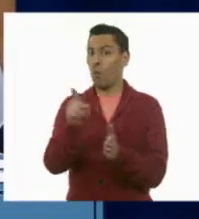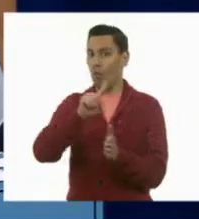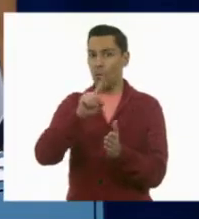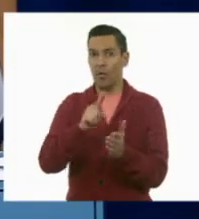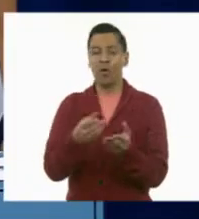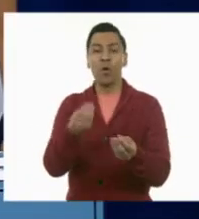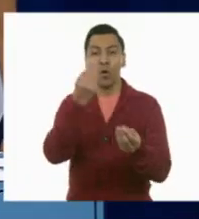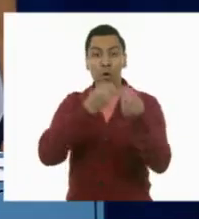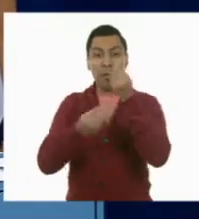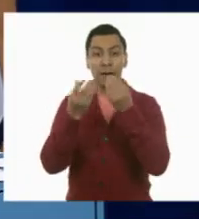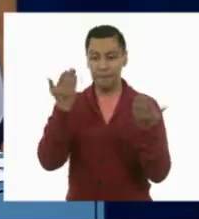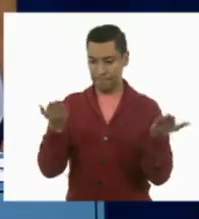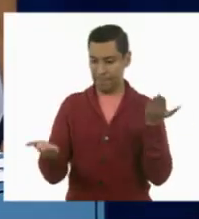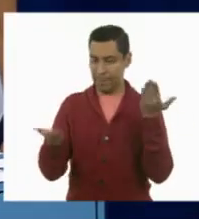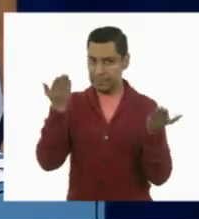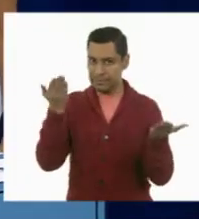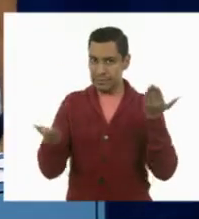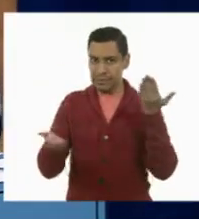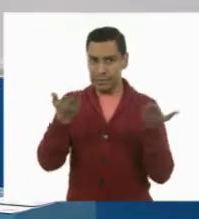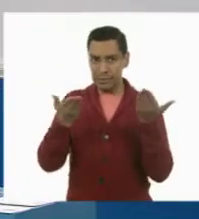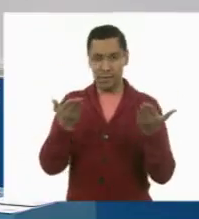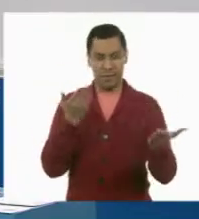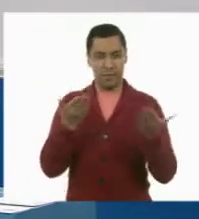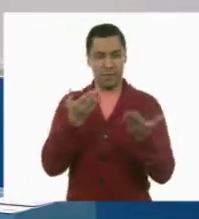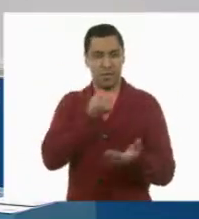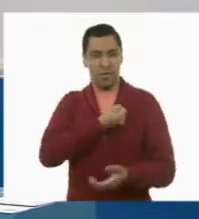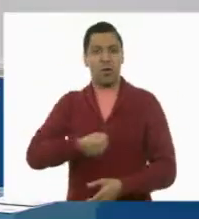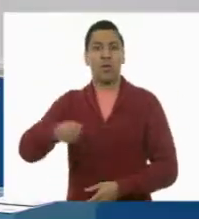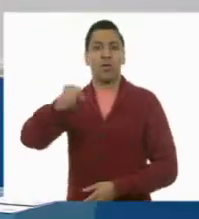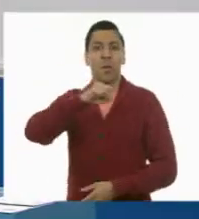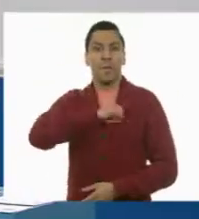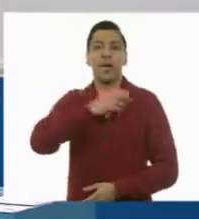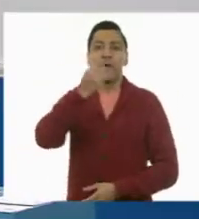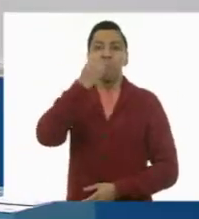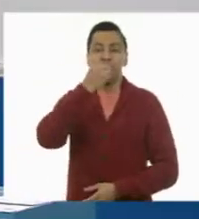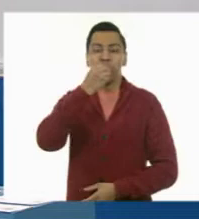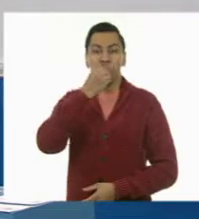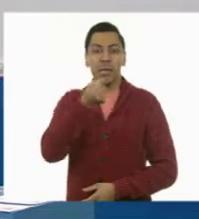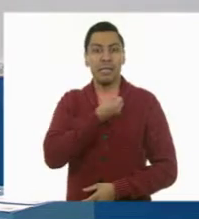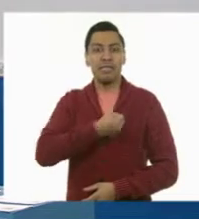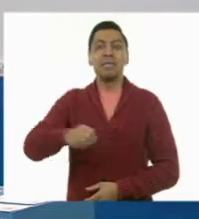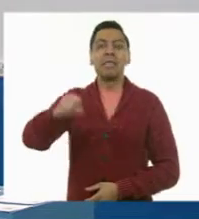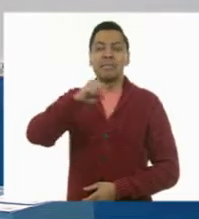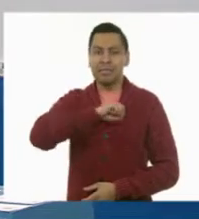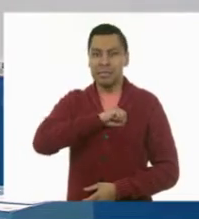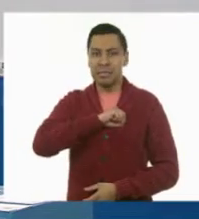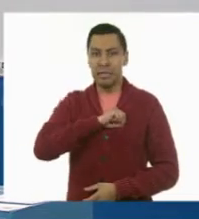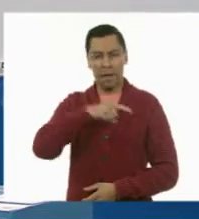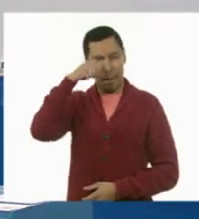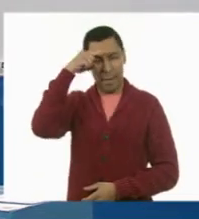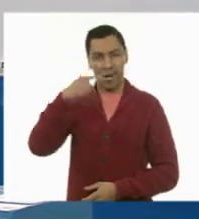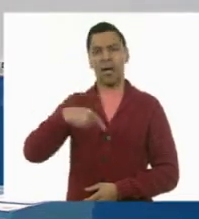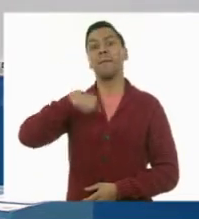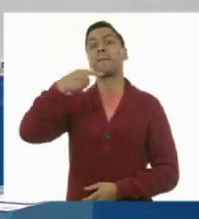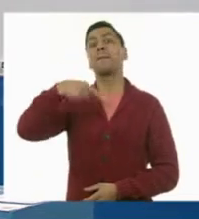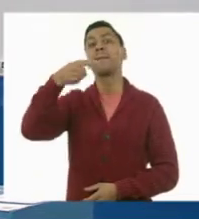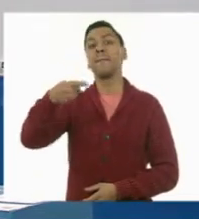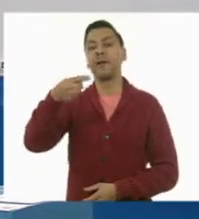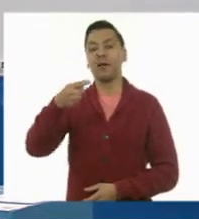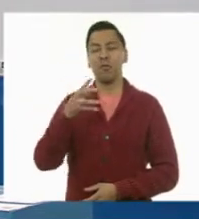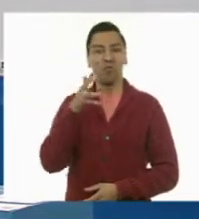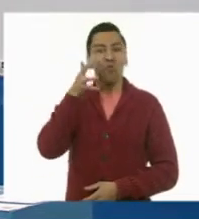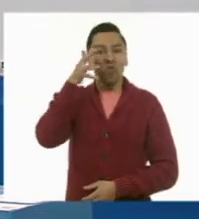balanceada, una dieta que nos nutra y que sobre todo nos ayude a ser unas personas que puedan